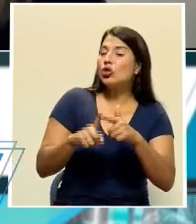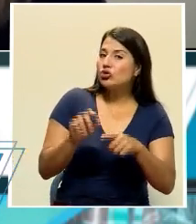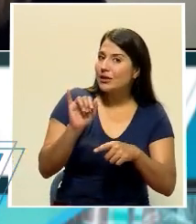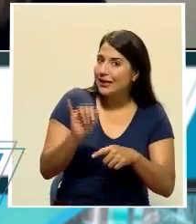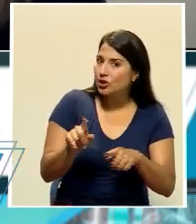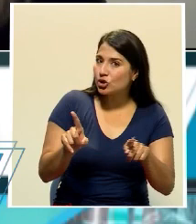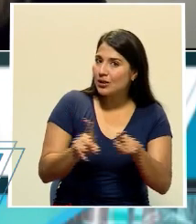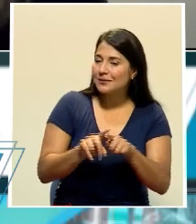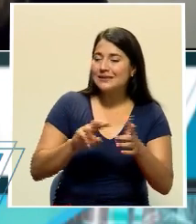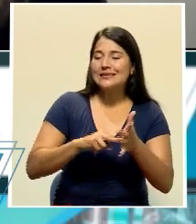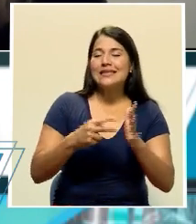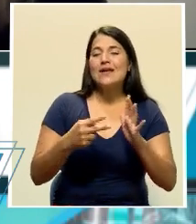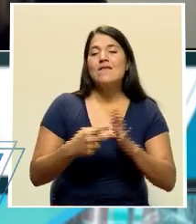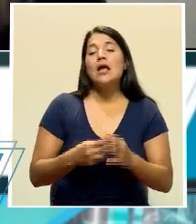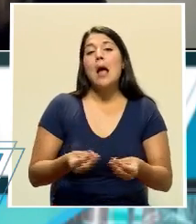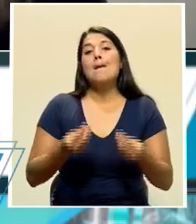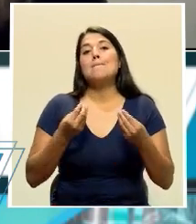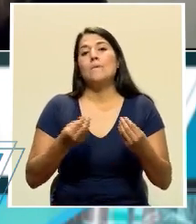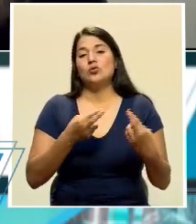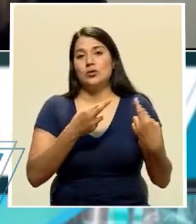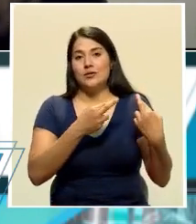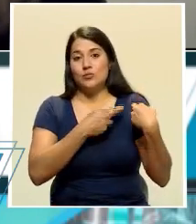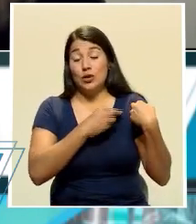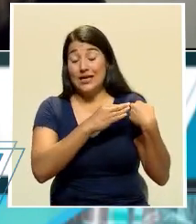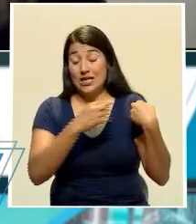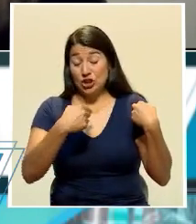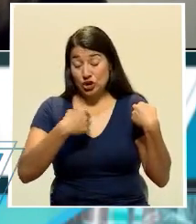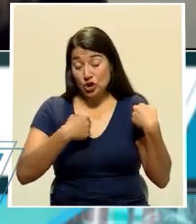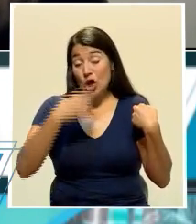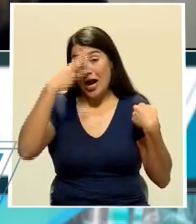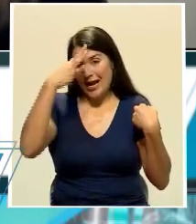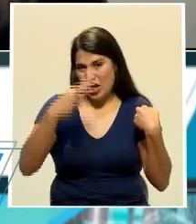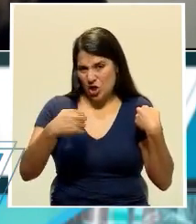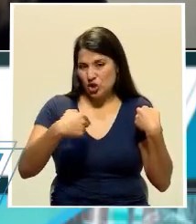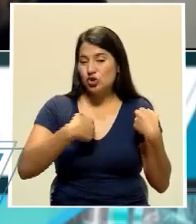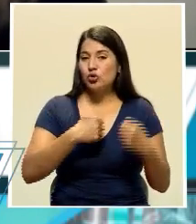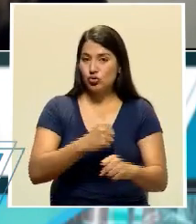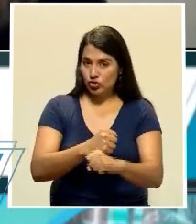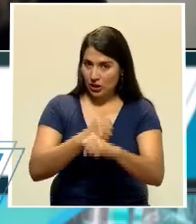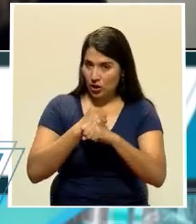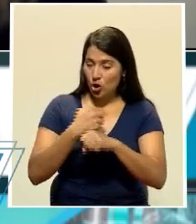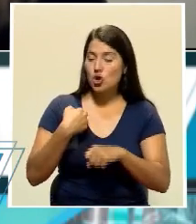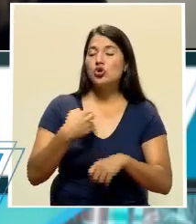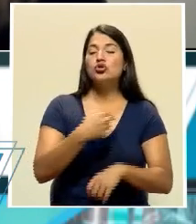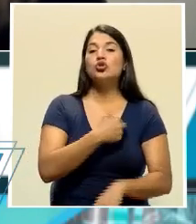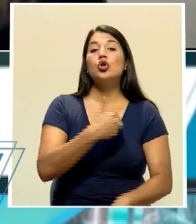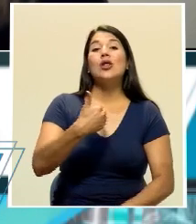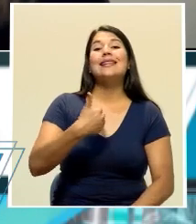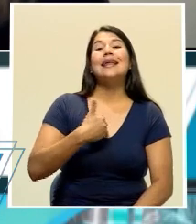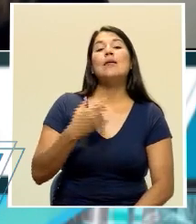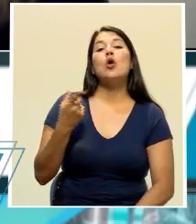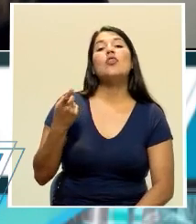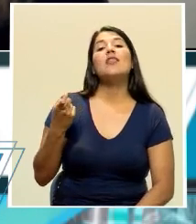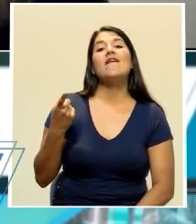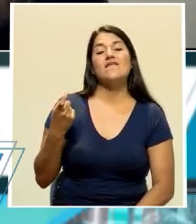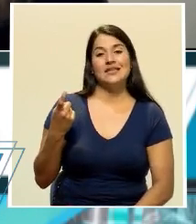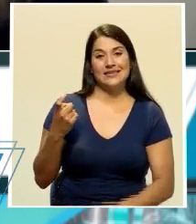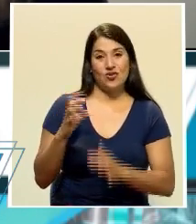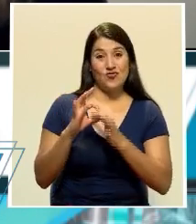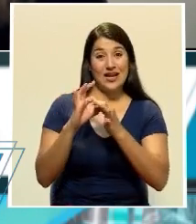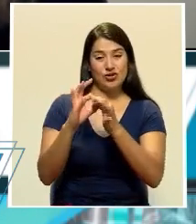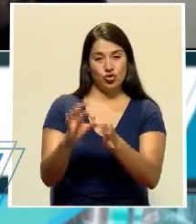enorme responsabilidad y estoy convencida que tenemos un déficit en cuanto a lo